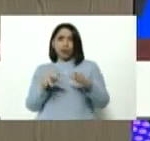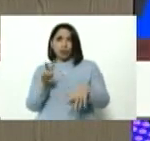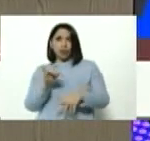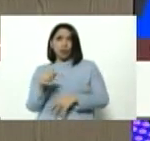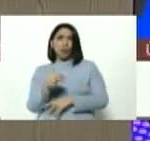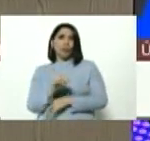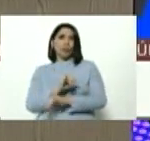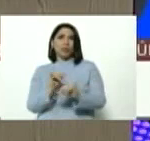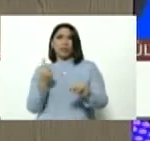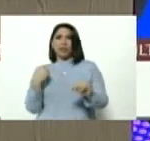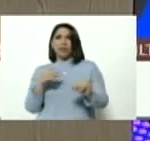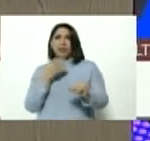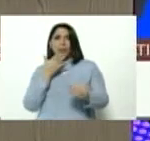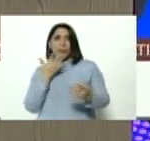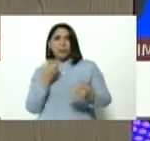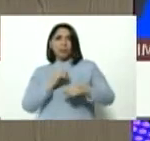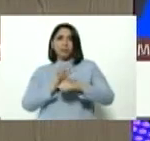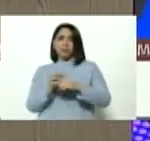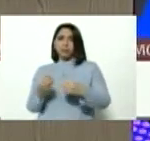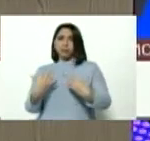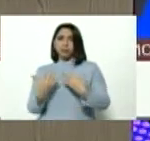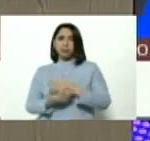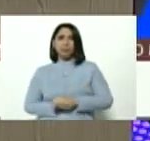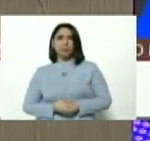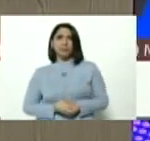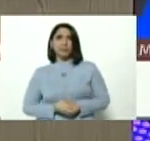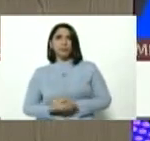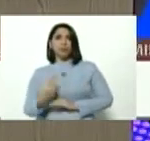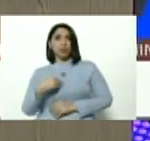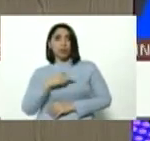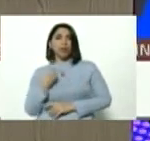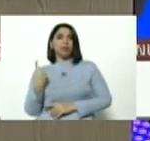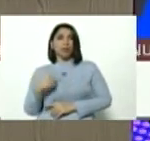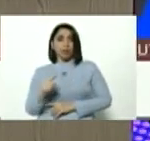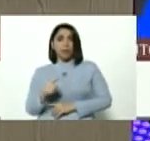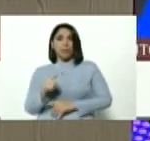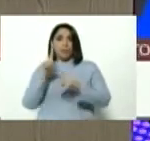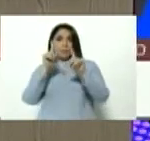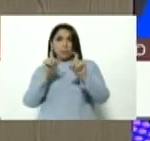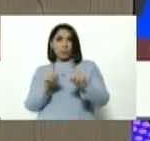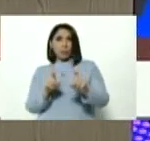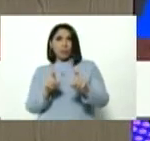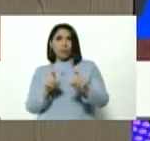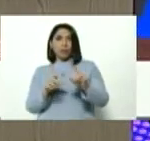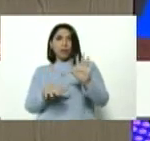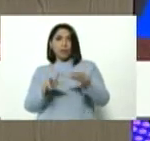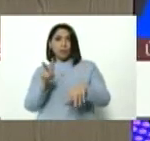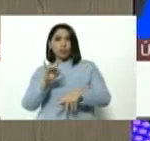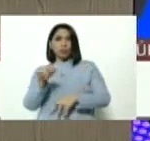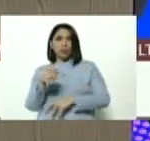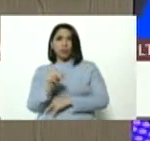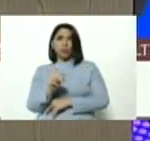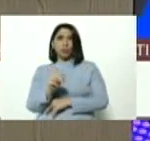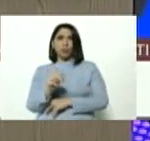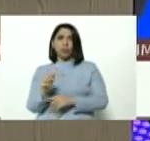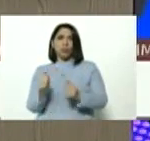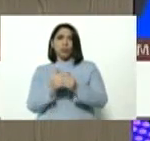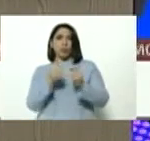fue tratada como COVID-19, desde el primer momento teníamos la prueba confirmatoria el 12 de junio con un resultado